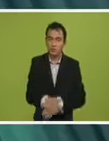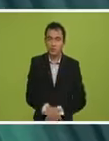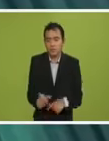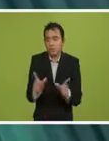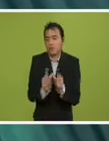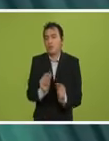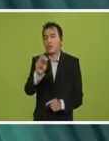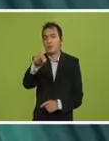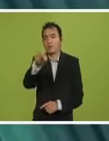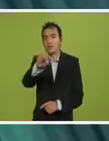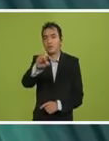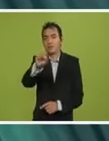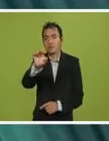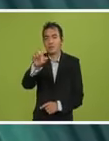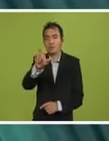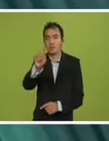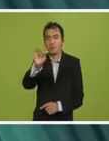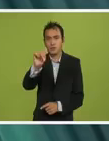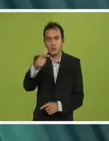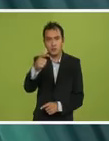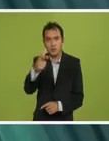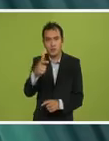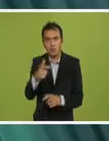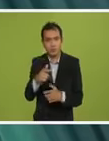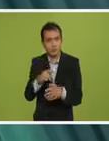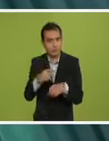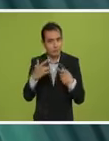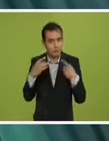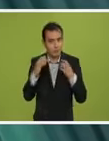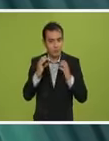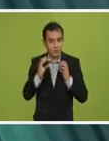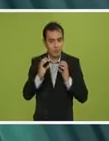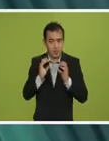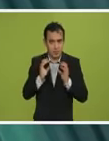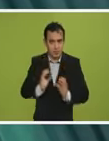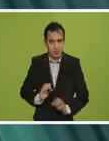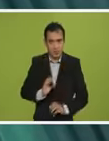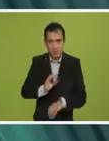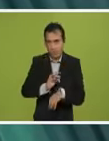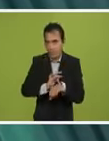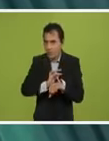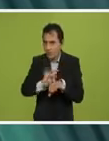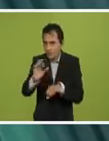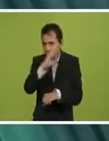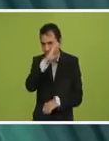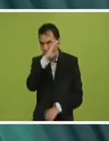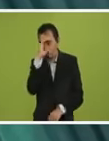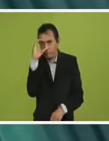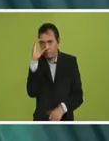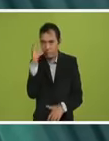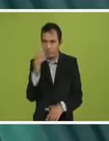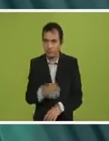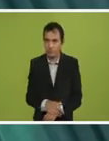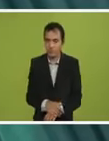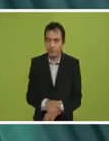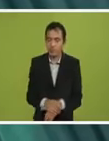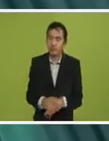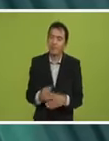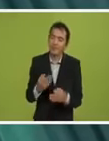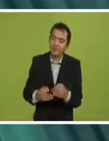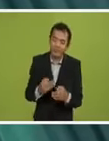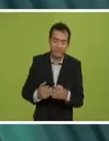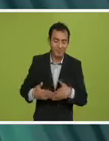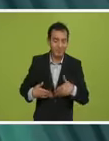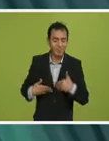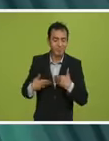sexting, aunque sí es un problema el que se compartan imágenes las parejas, pues por esta falta a veces de confianza, ¿no?